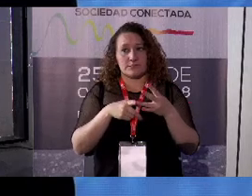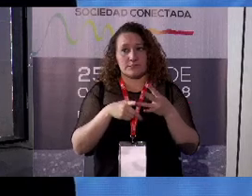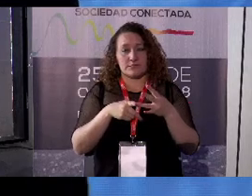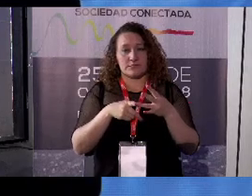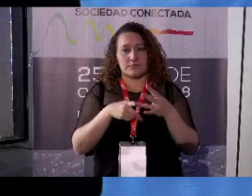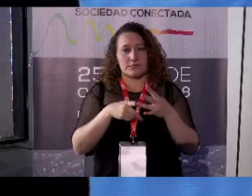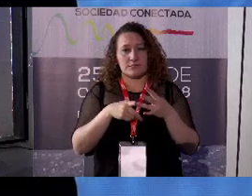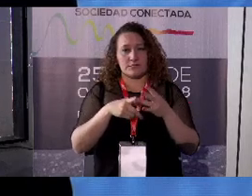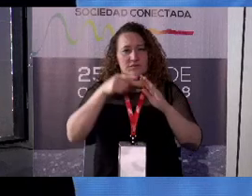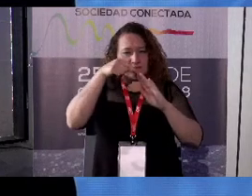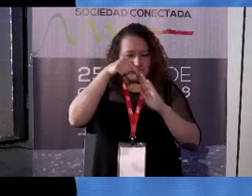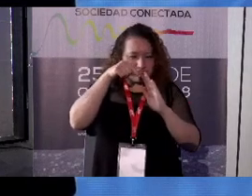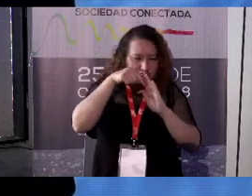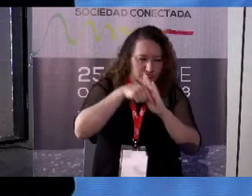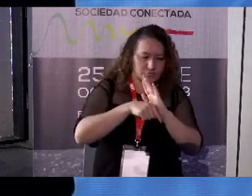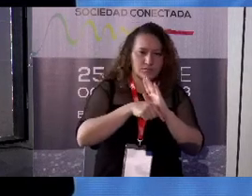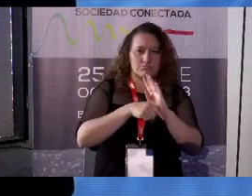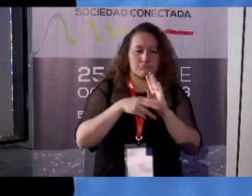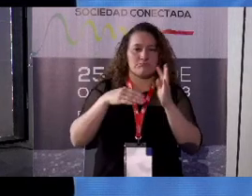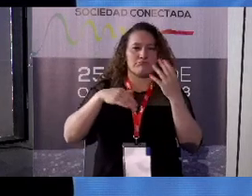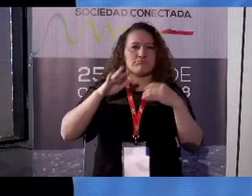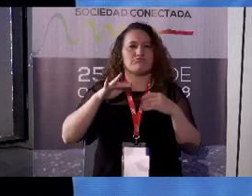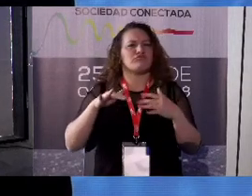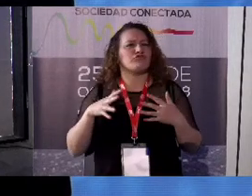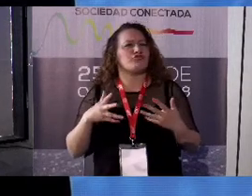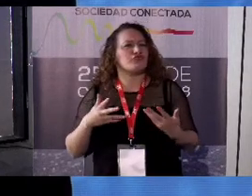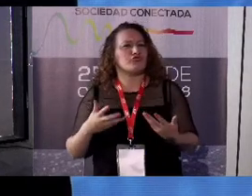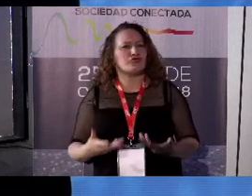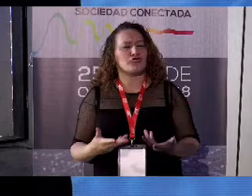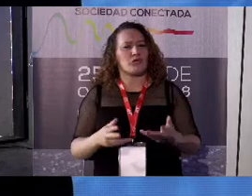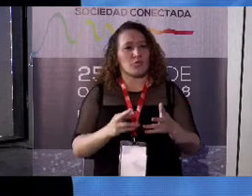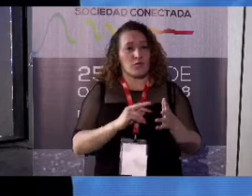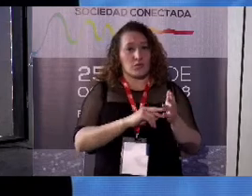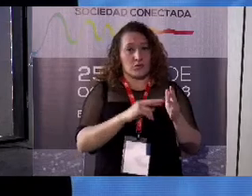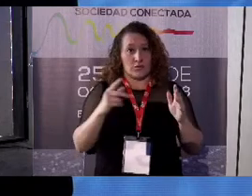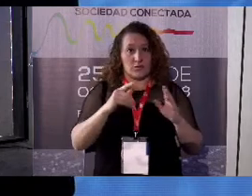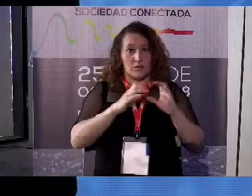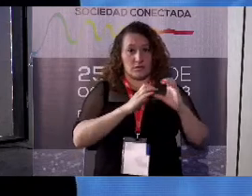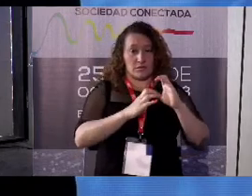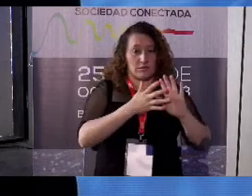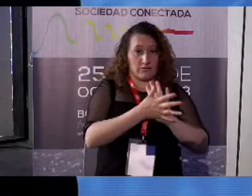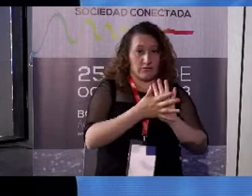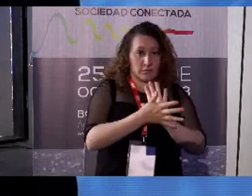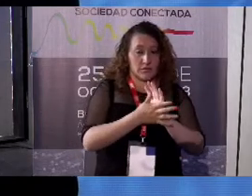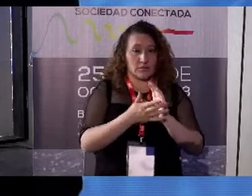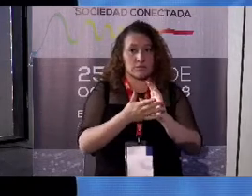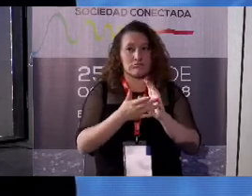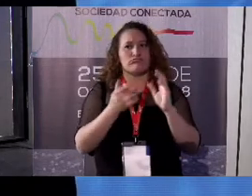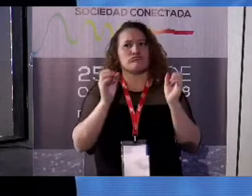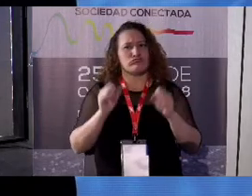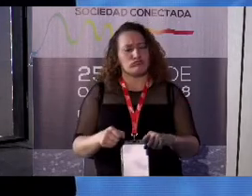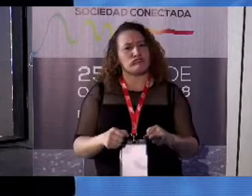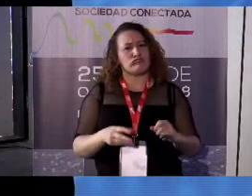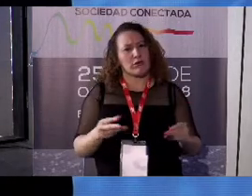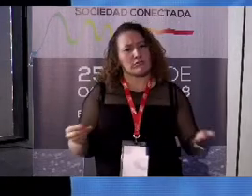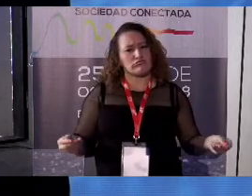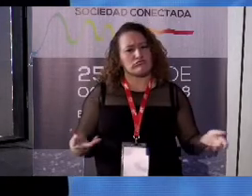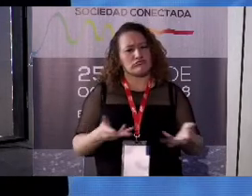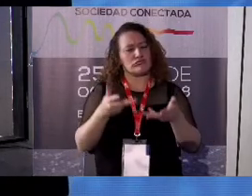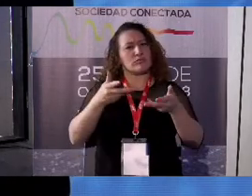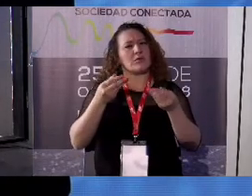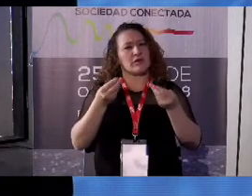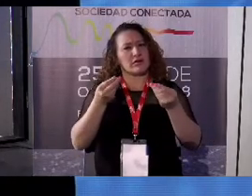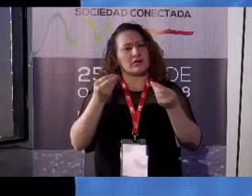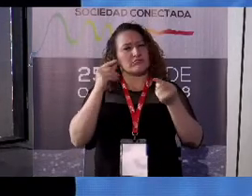detalle o entrando en tema eh cómo las tecnologías de información y comunicación eh pueden contribuir para alcanzar